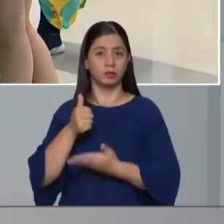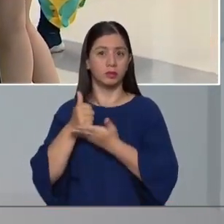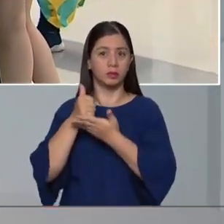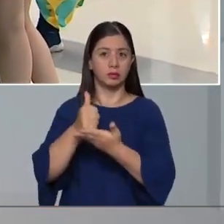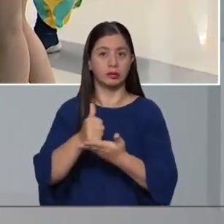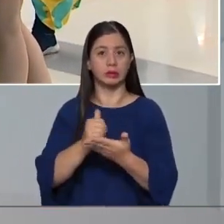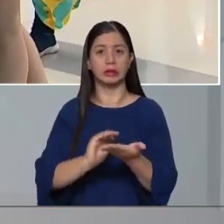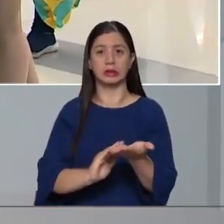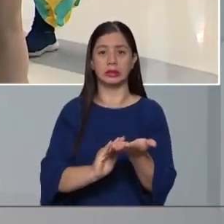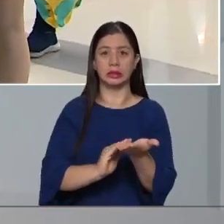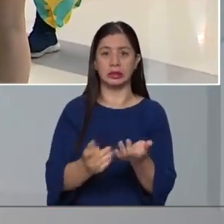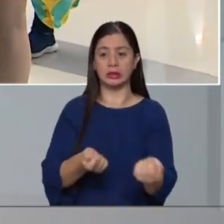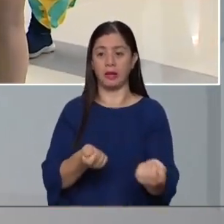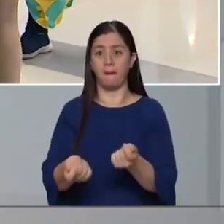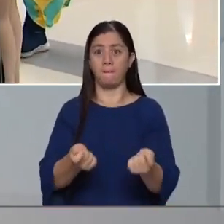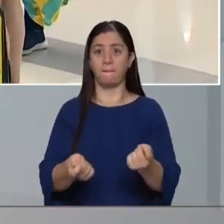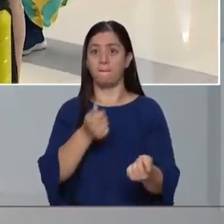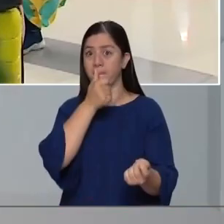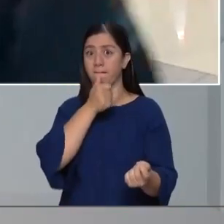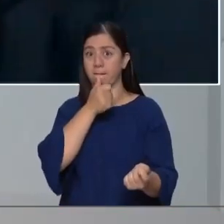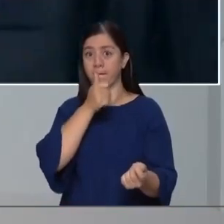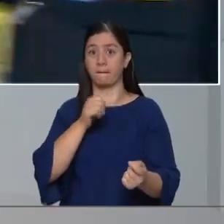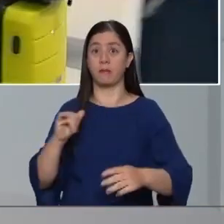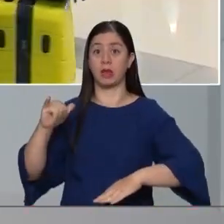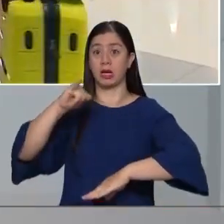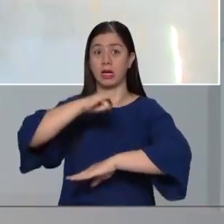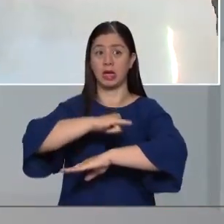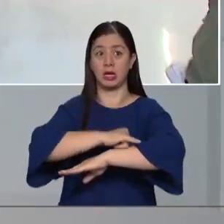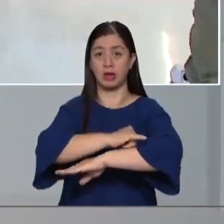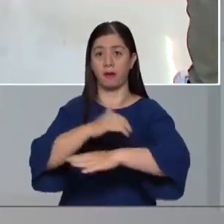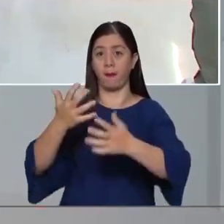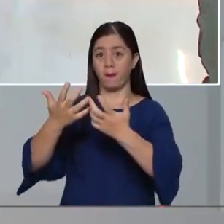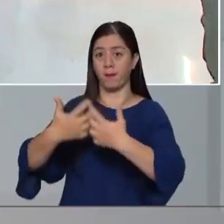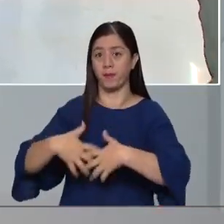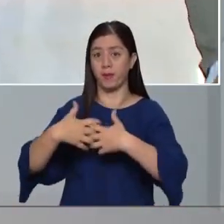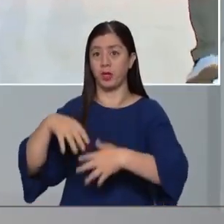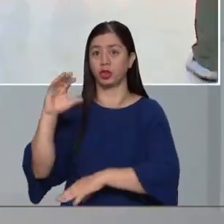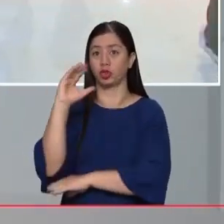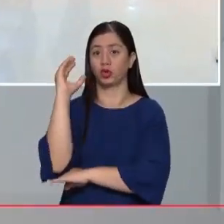la crisis que hoy está viviendo estas aerolíneas en Colombia.